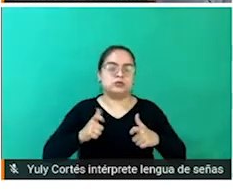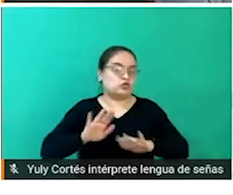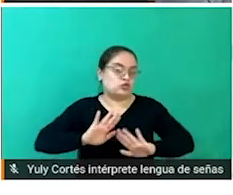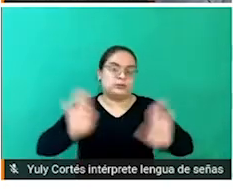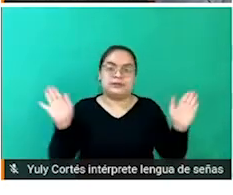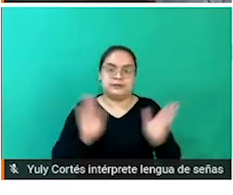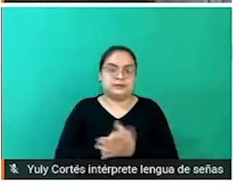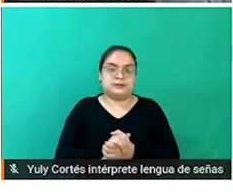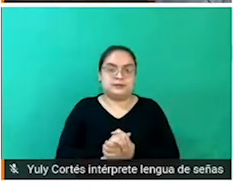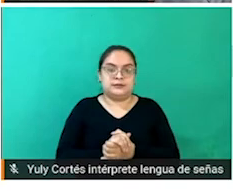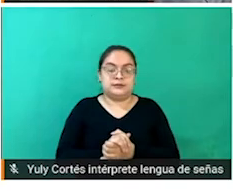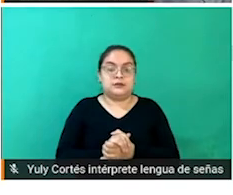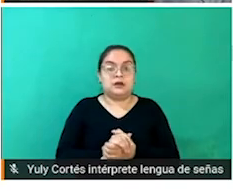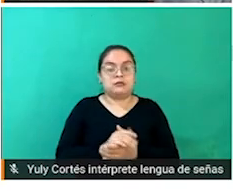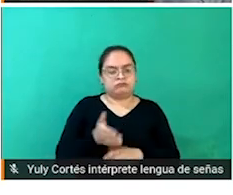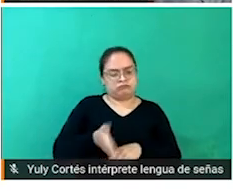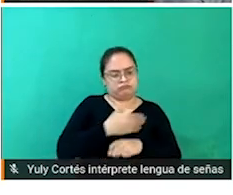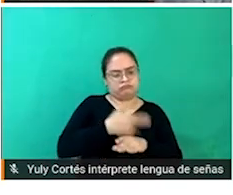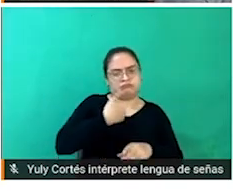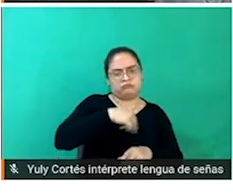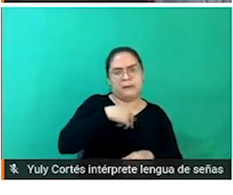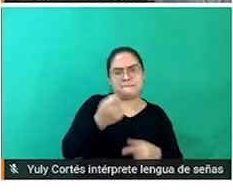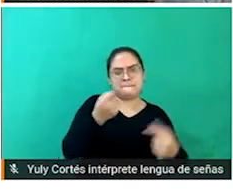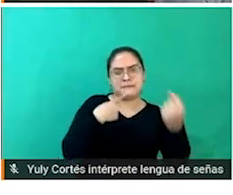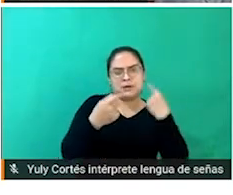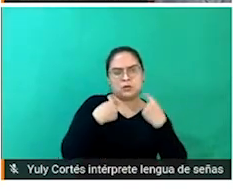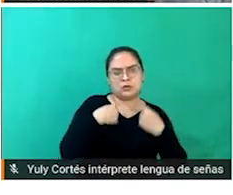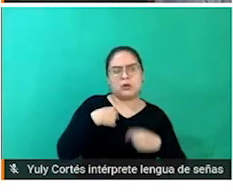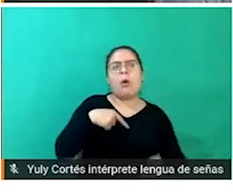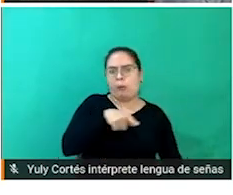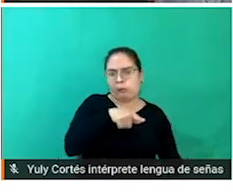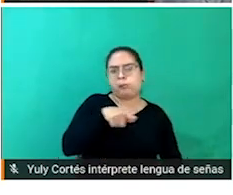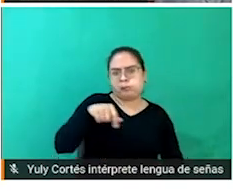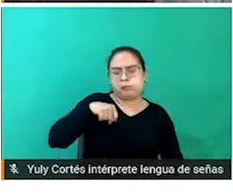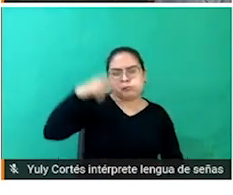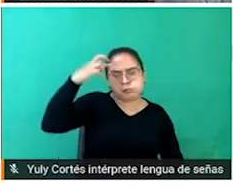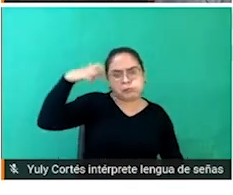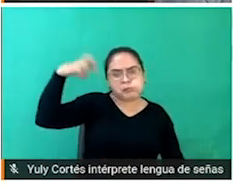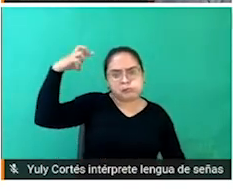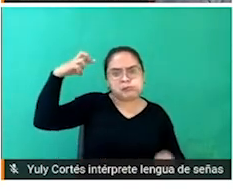las preguntas que nos hacemos es, ¿tenemos los profesionales correctos?